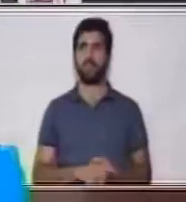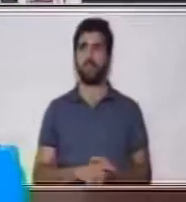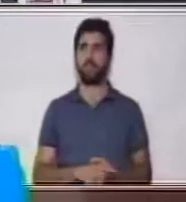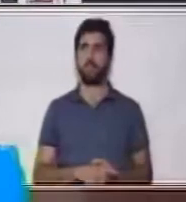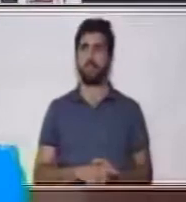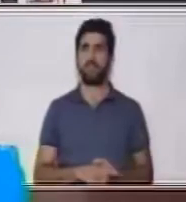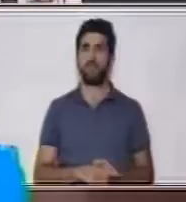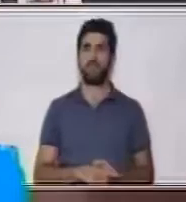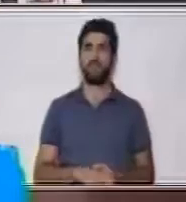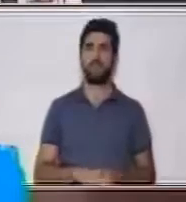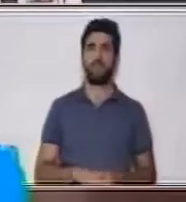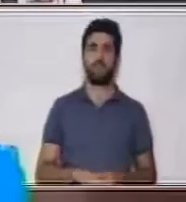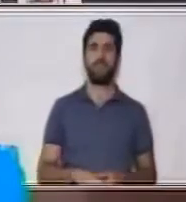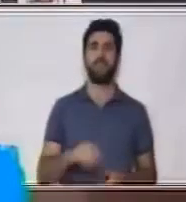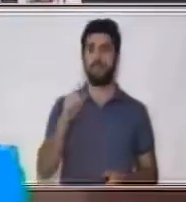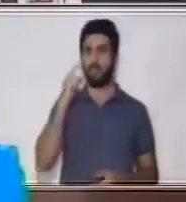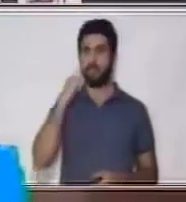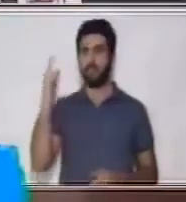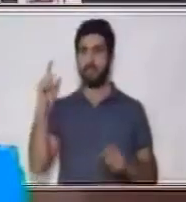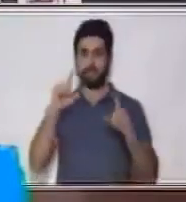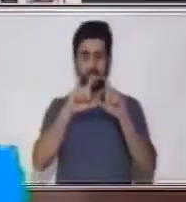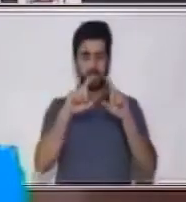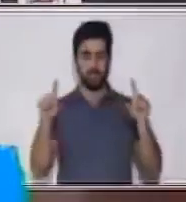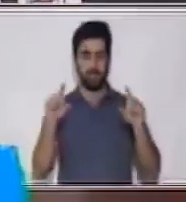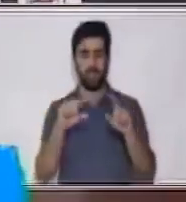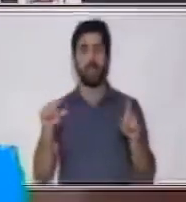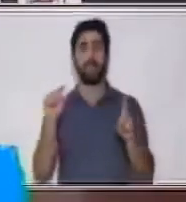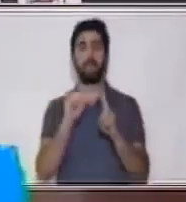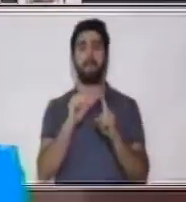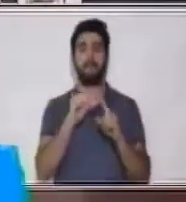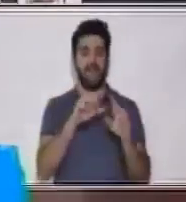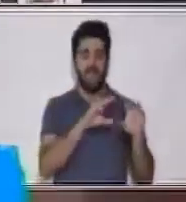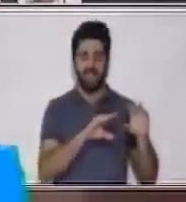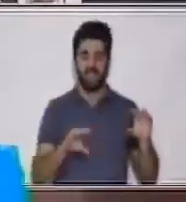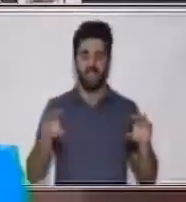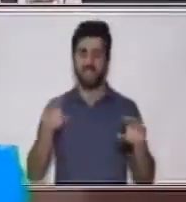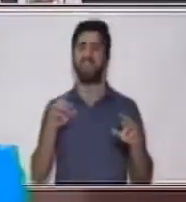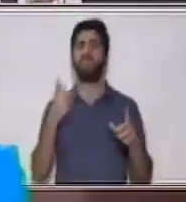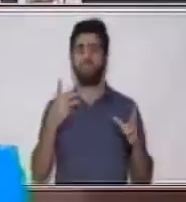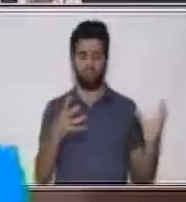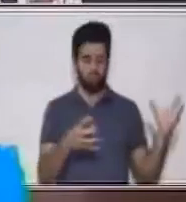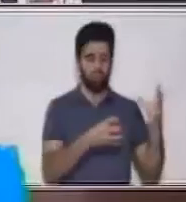¿A qué campo semántico pertenecen las siguientes palabras?